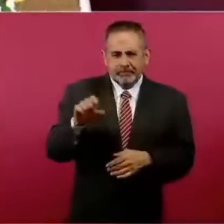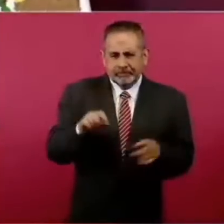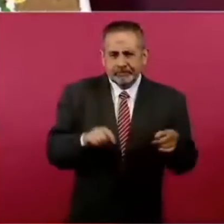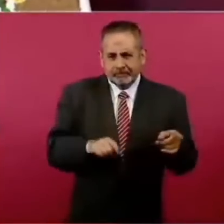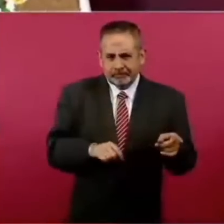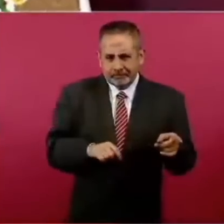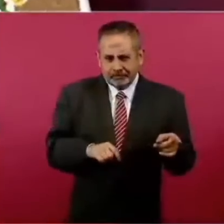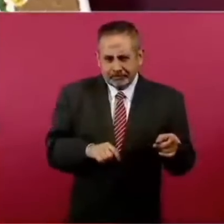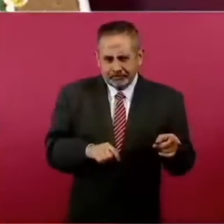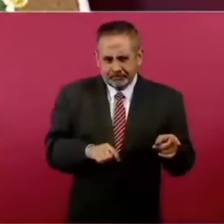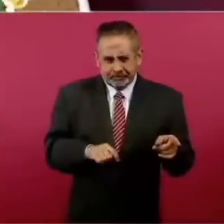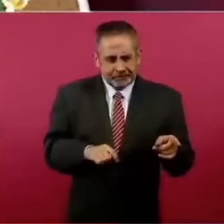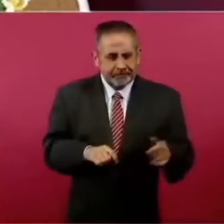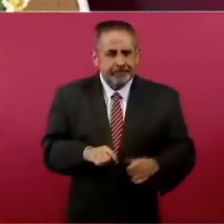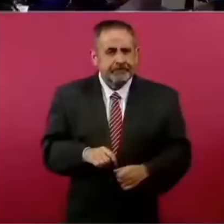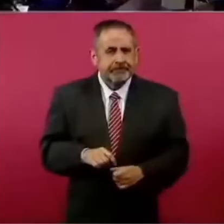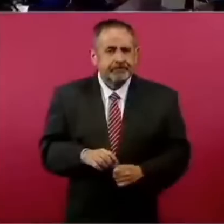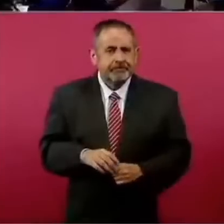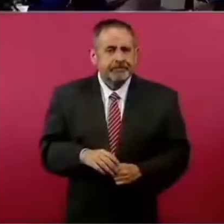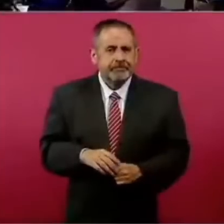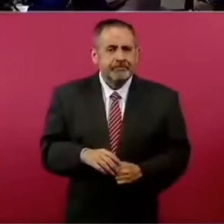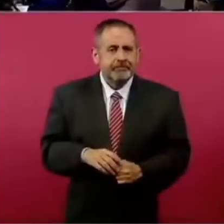la